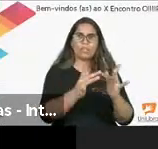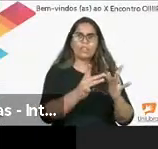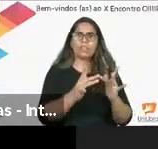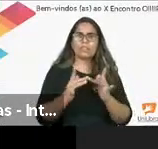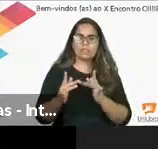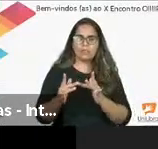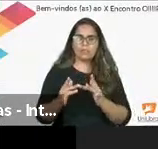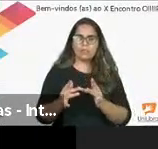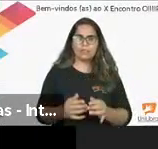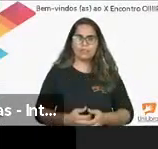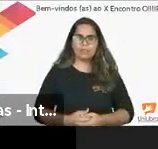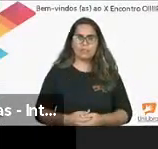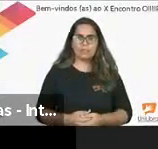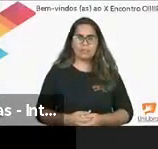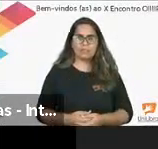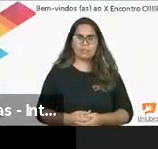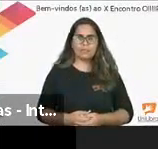humanos.